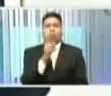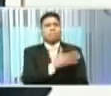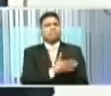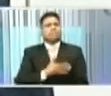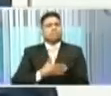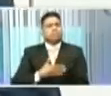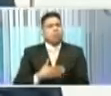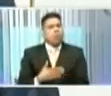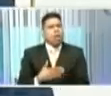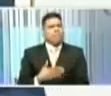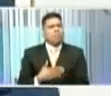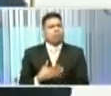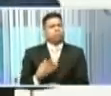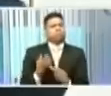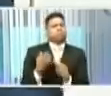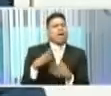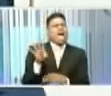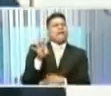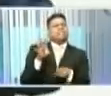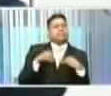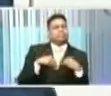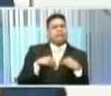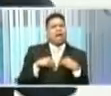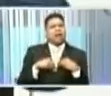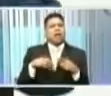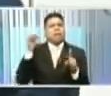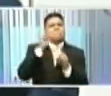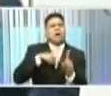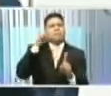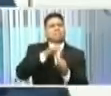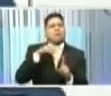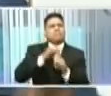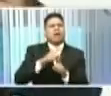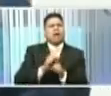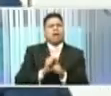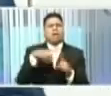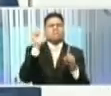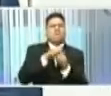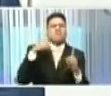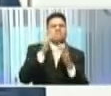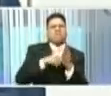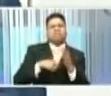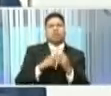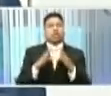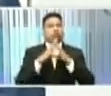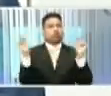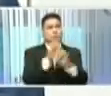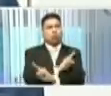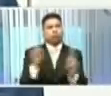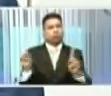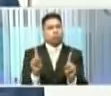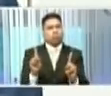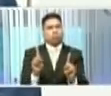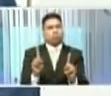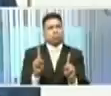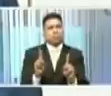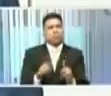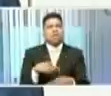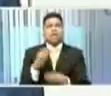en las provocaciones de la derecha opositora violenta que quiere llevar una escalada y una